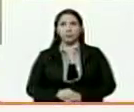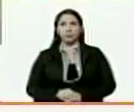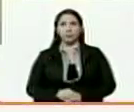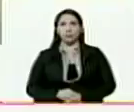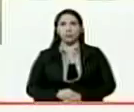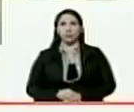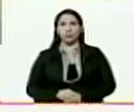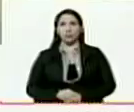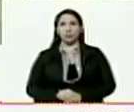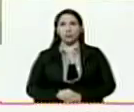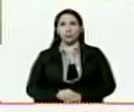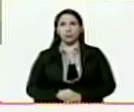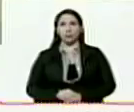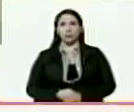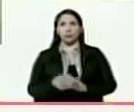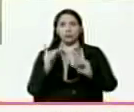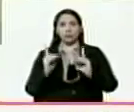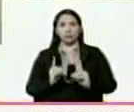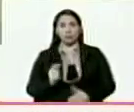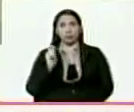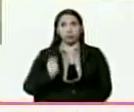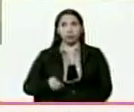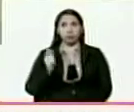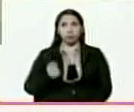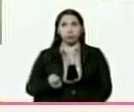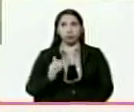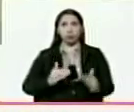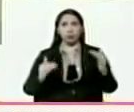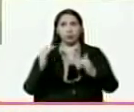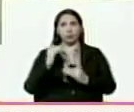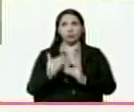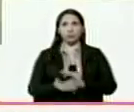recibido por la fiscal y su equipo el día de hoy.